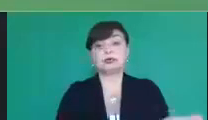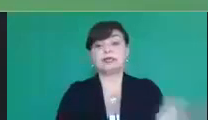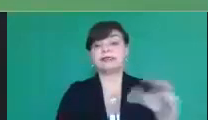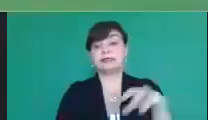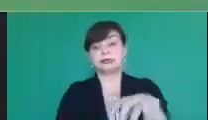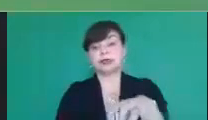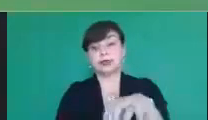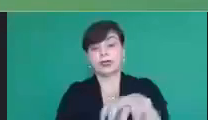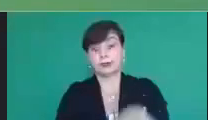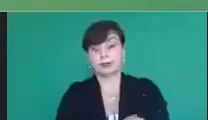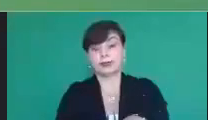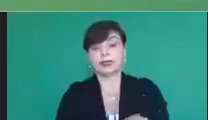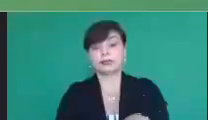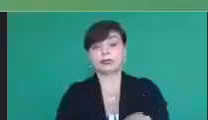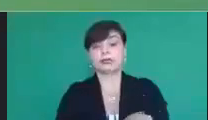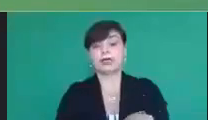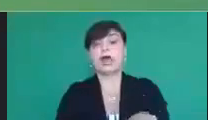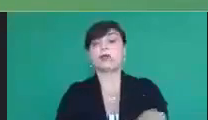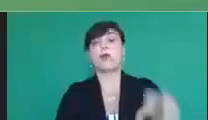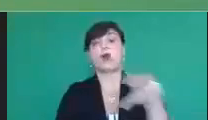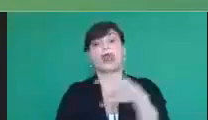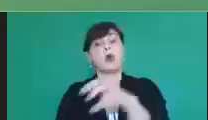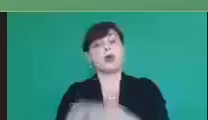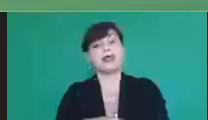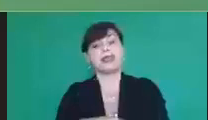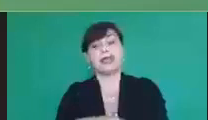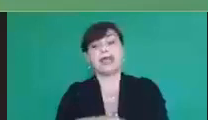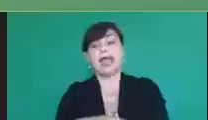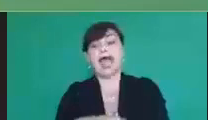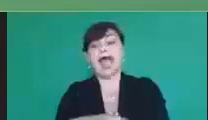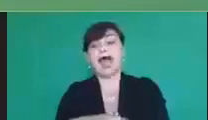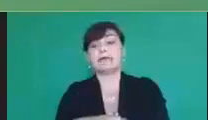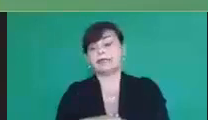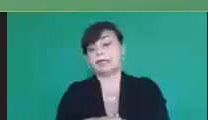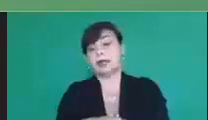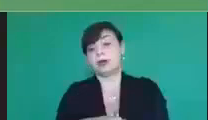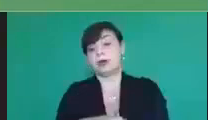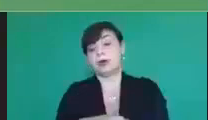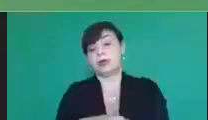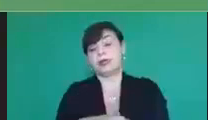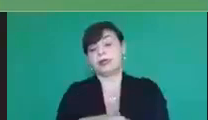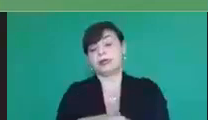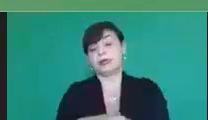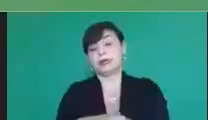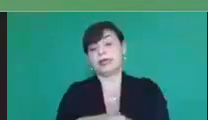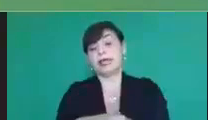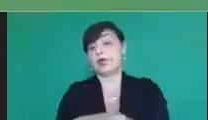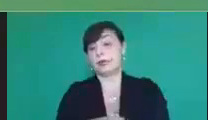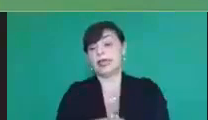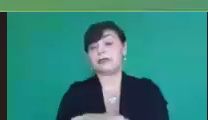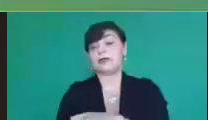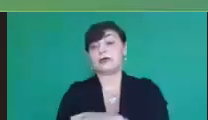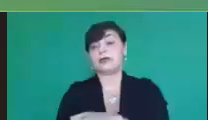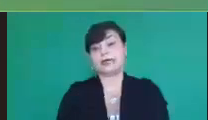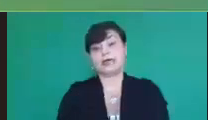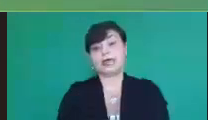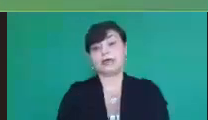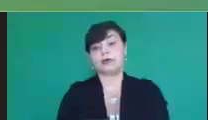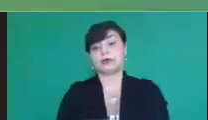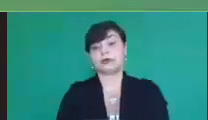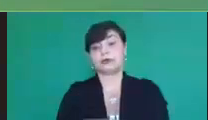seguras, tanto en la parte industrial como a la hora de almacenarlo en el comercio y